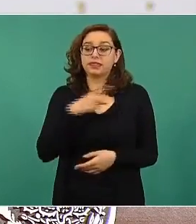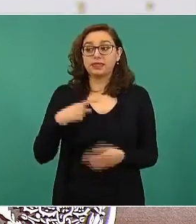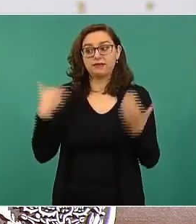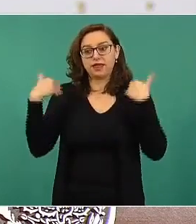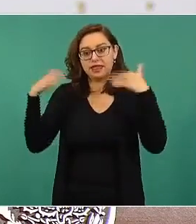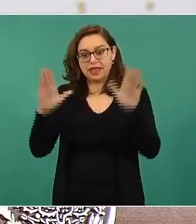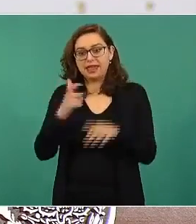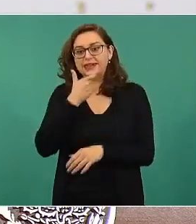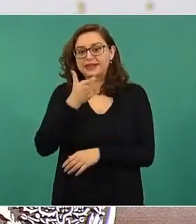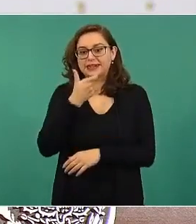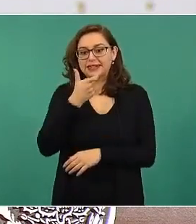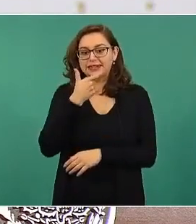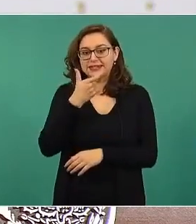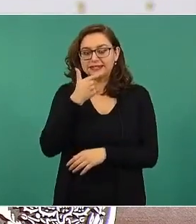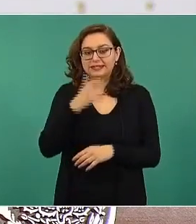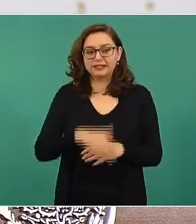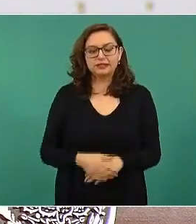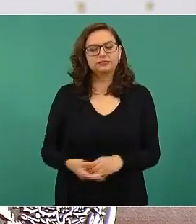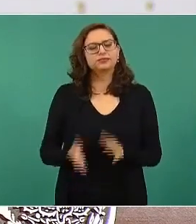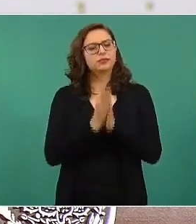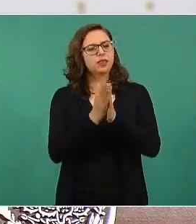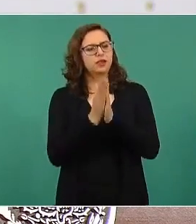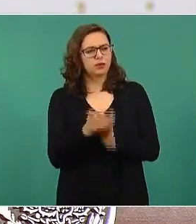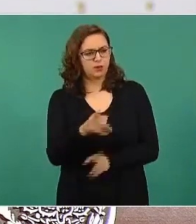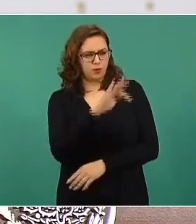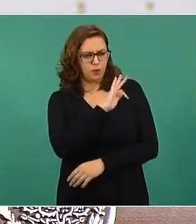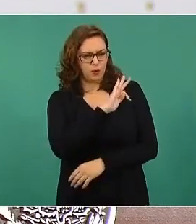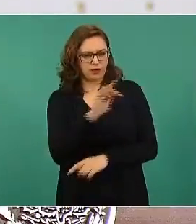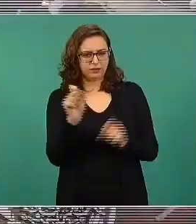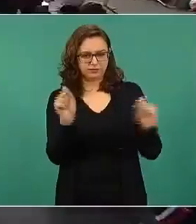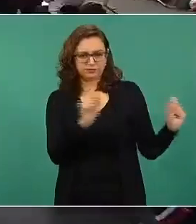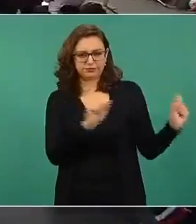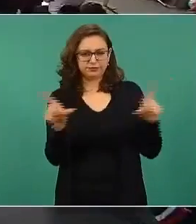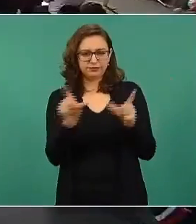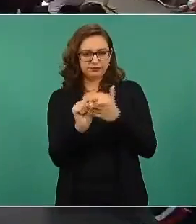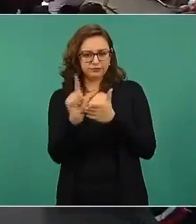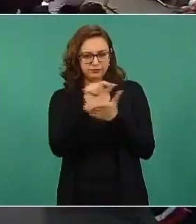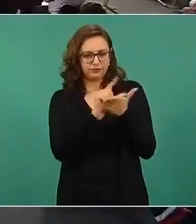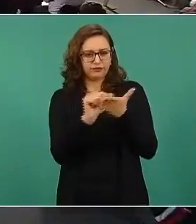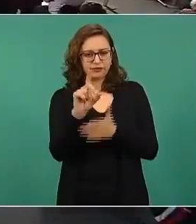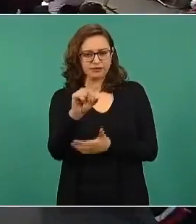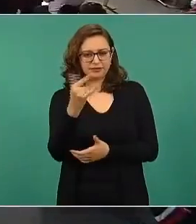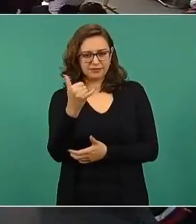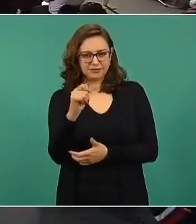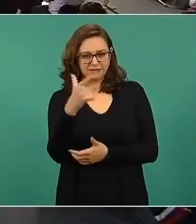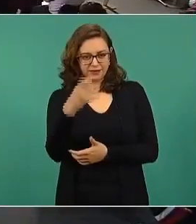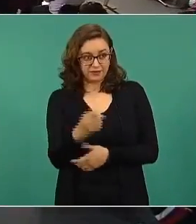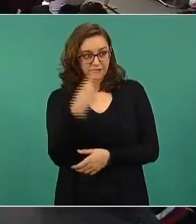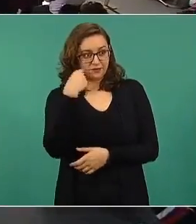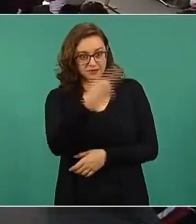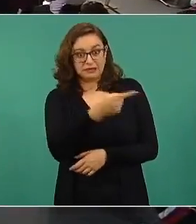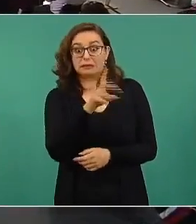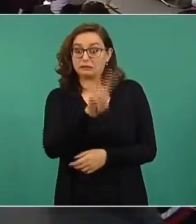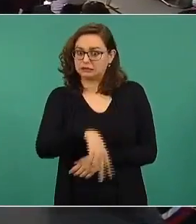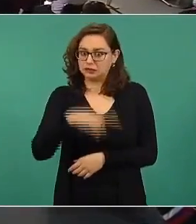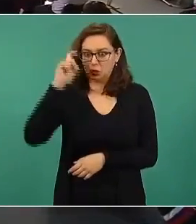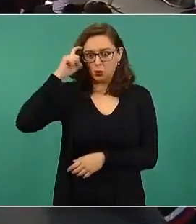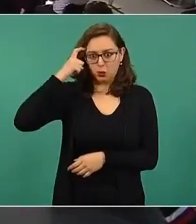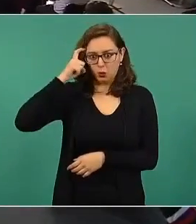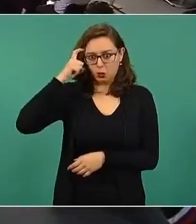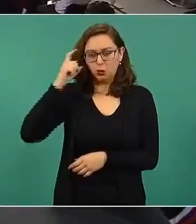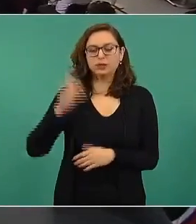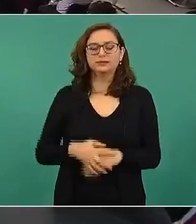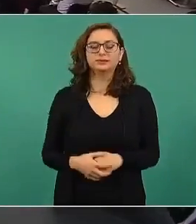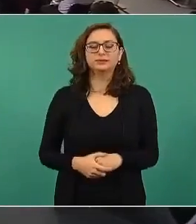humor, claro. ¿Por qué no pones el último tweet de Diego para que vea cómo está enojado?